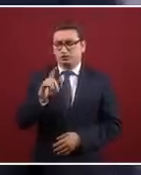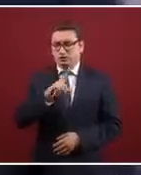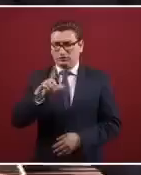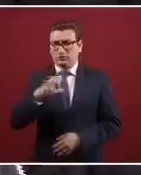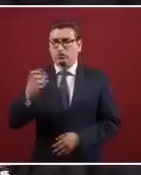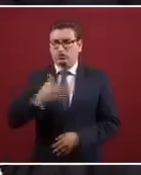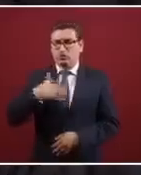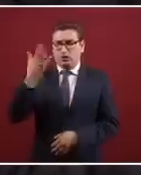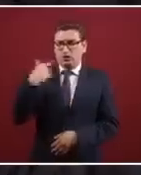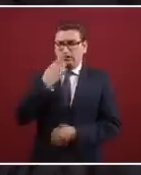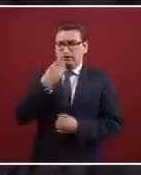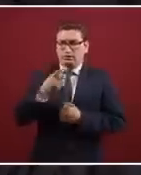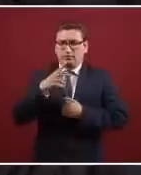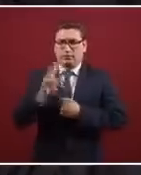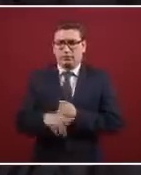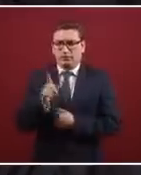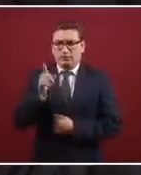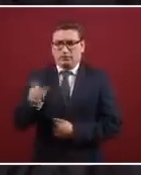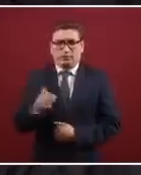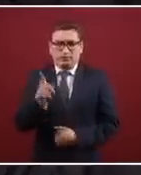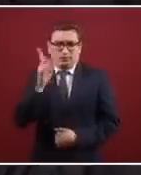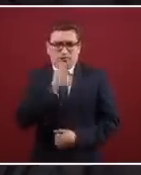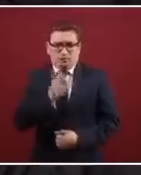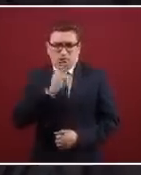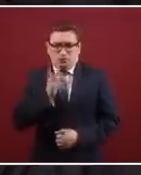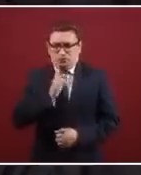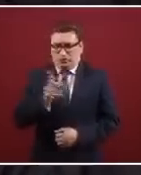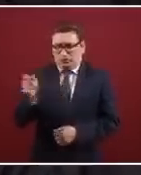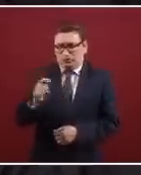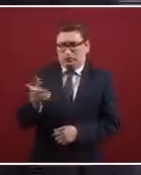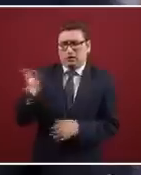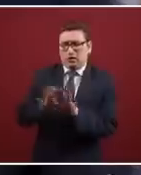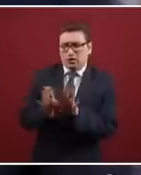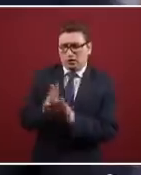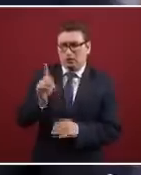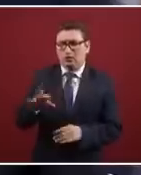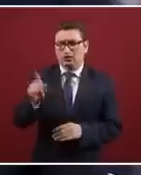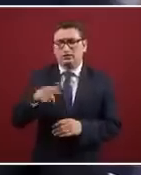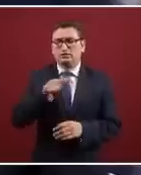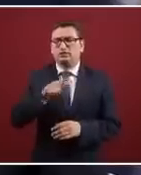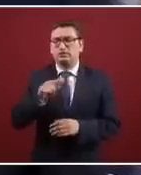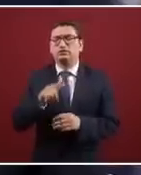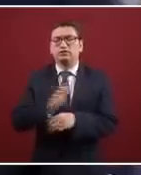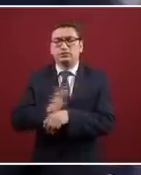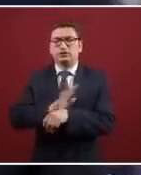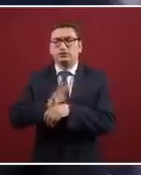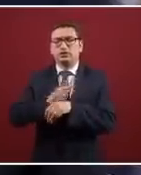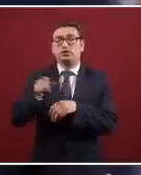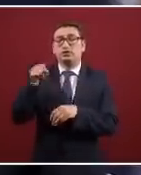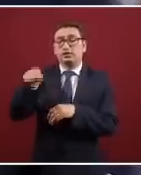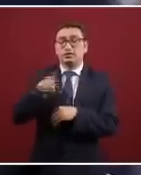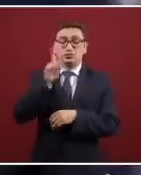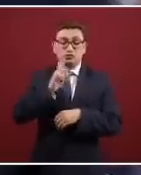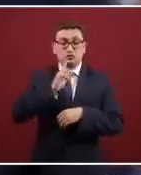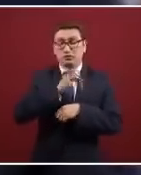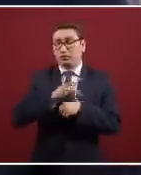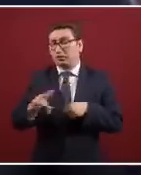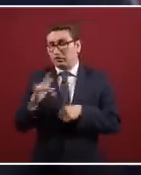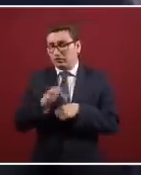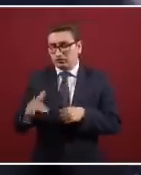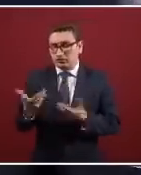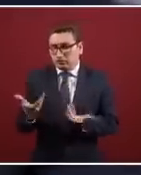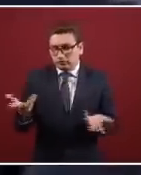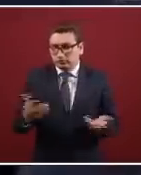una verdad, la señora era una encueratriz, fue todo lo que dije, 17 películas donde ella salía desnuda. Entonces